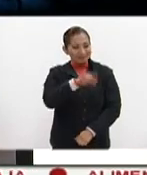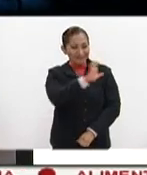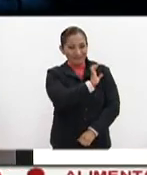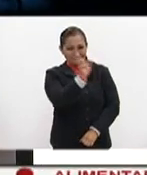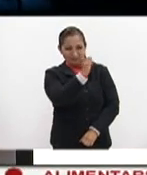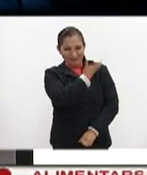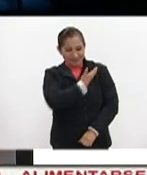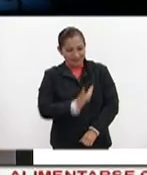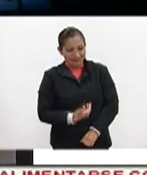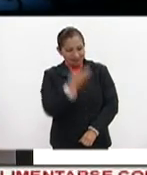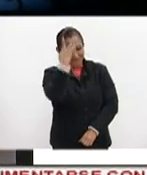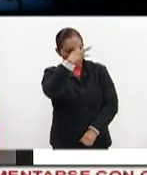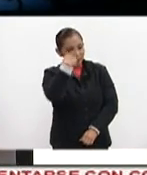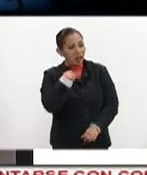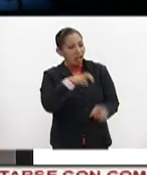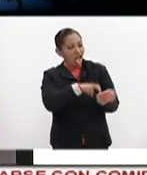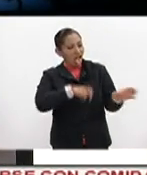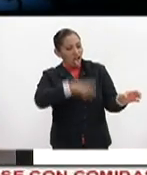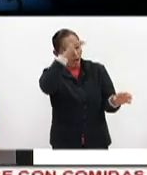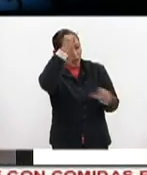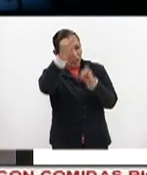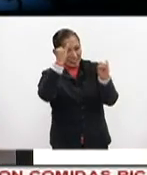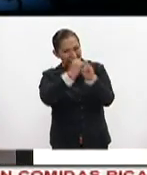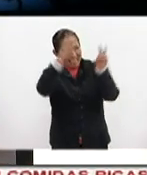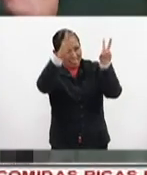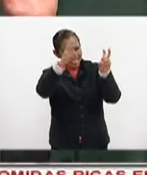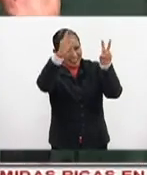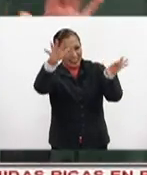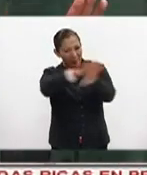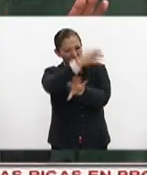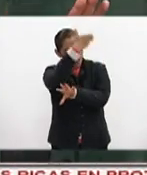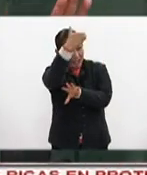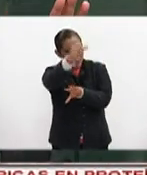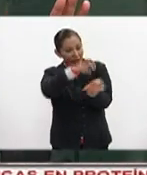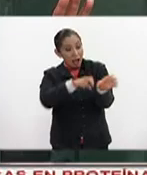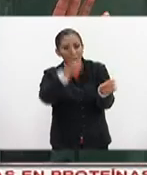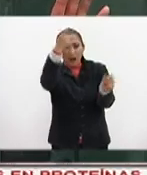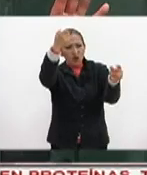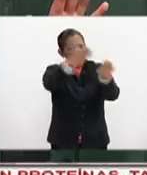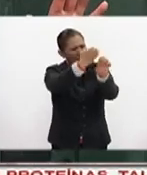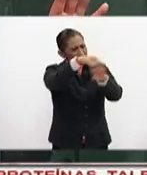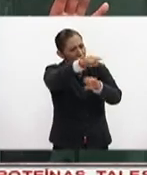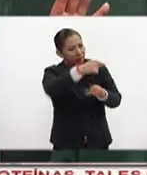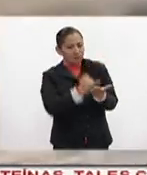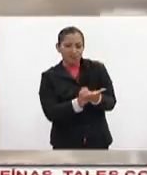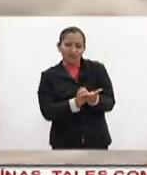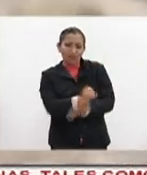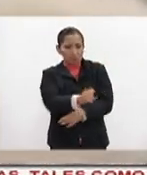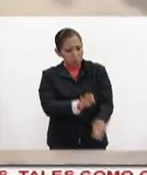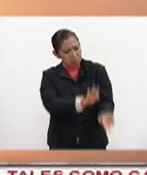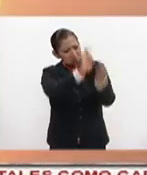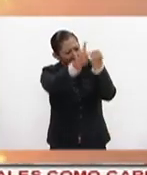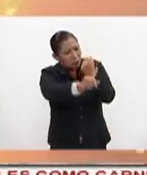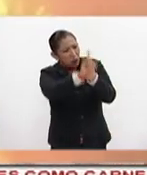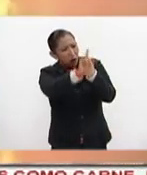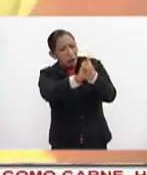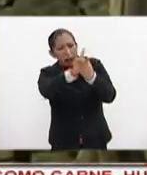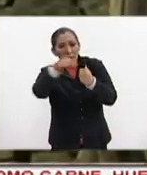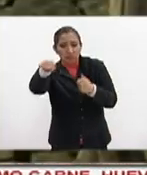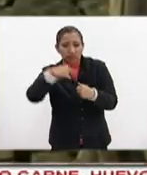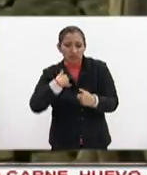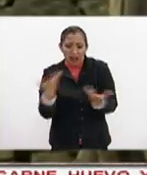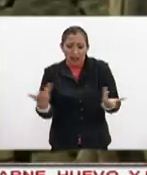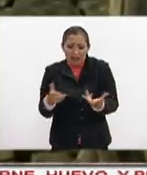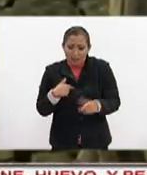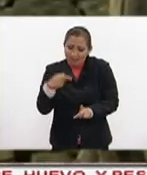presidente Donald Trump decidiera abandonar el acuerdo internacional contra el cambio climático, algunos estados decidieron encarar el problema por su